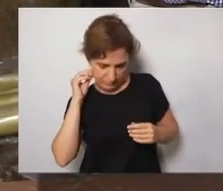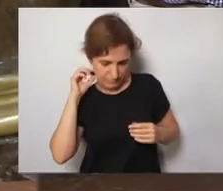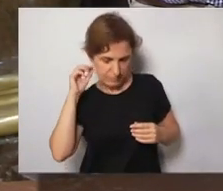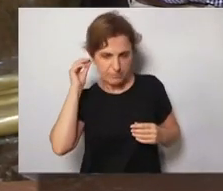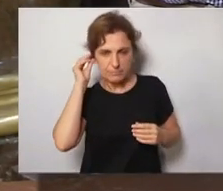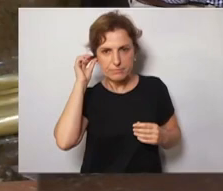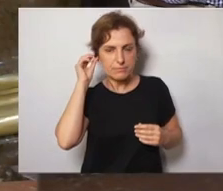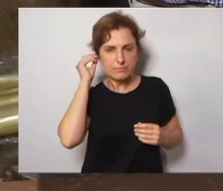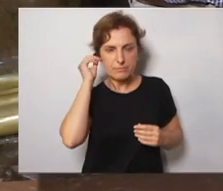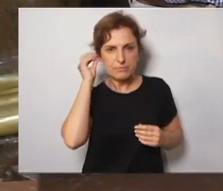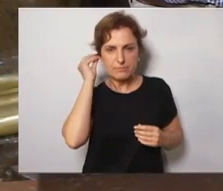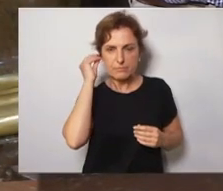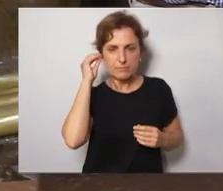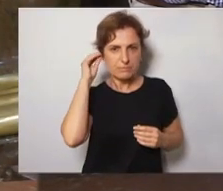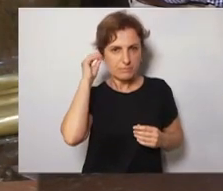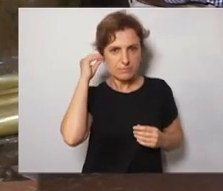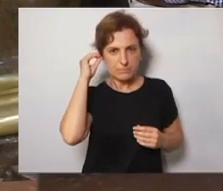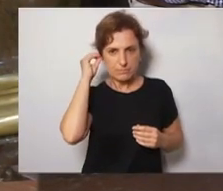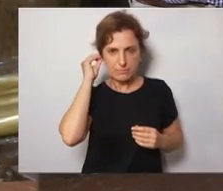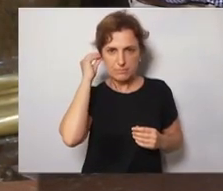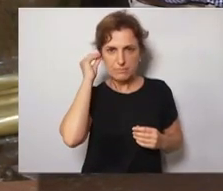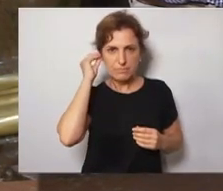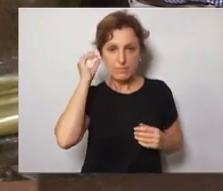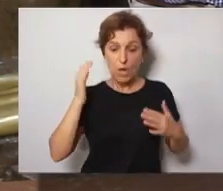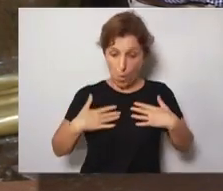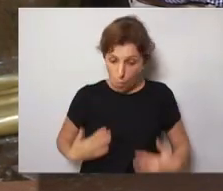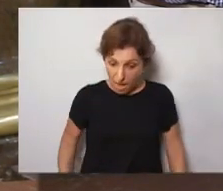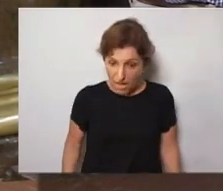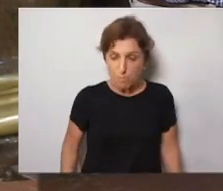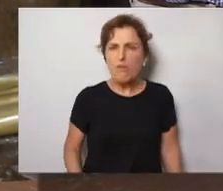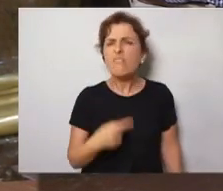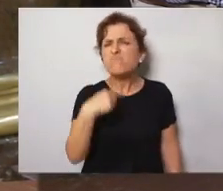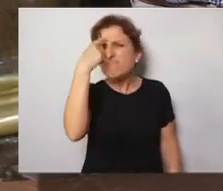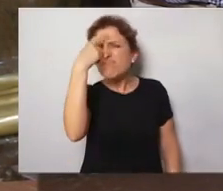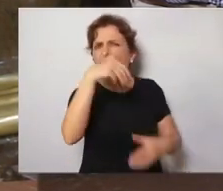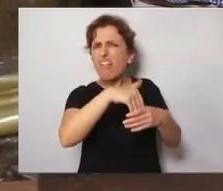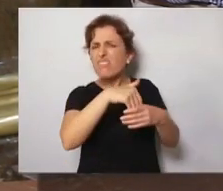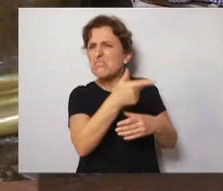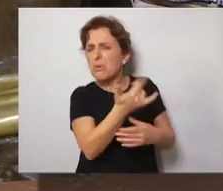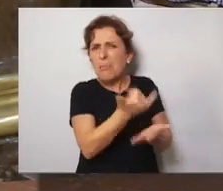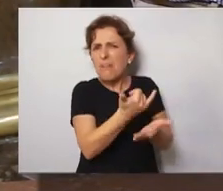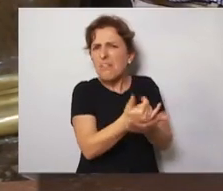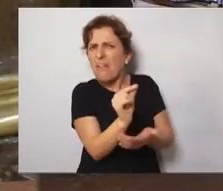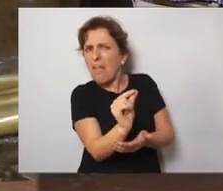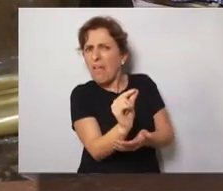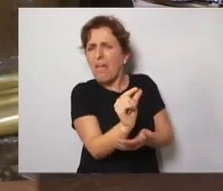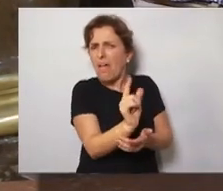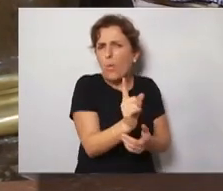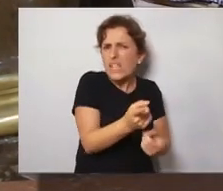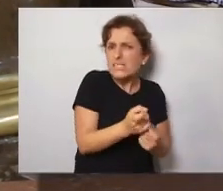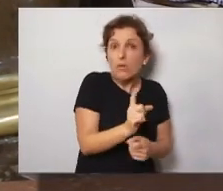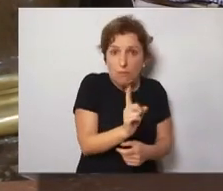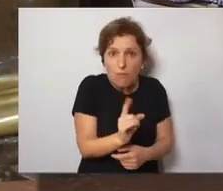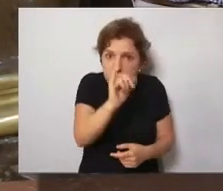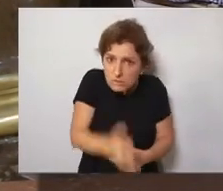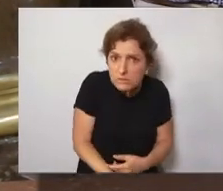consideramos más débiles también son necesarios y los que consideramos menos decorosos son los que tratamos más